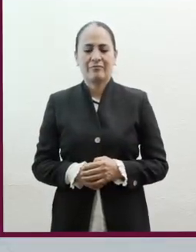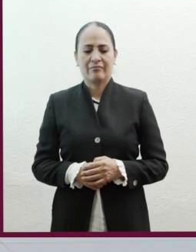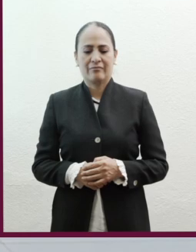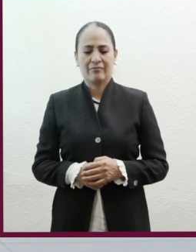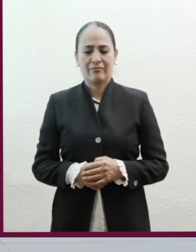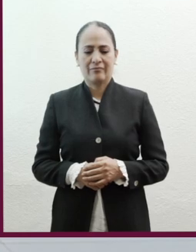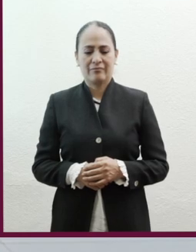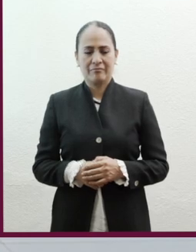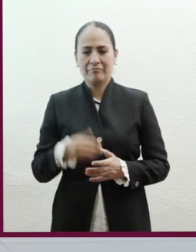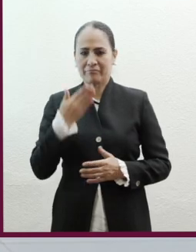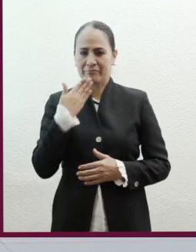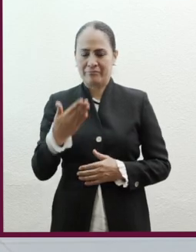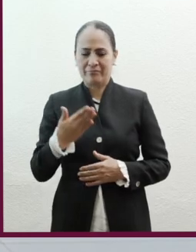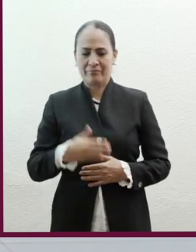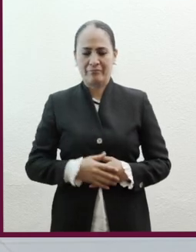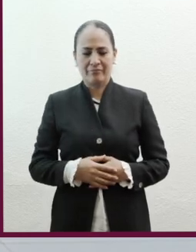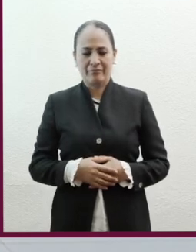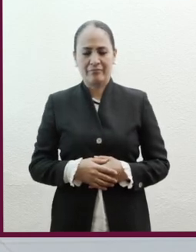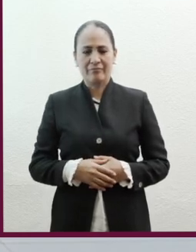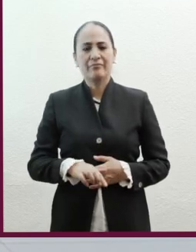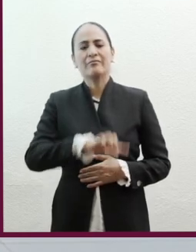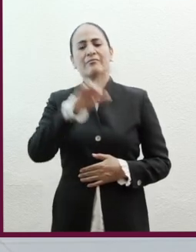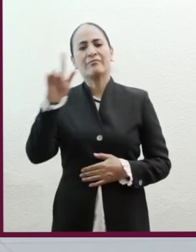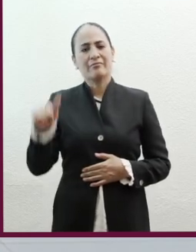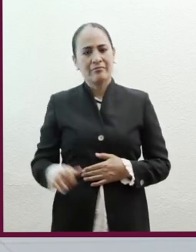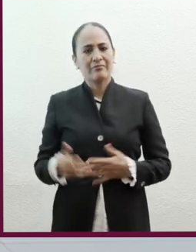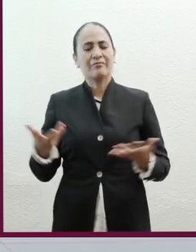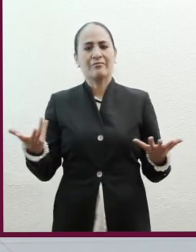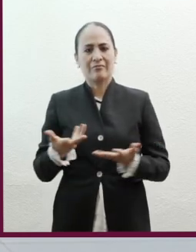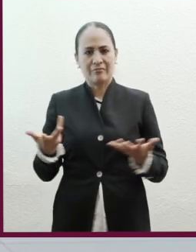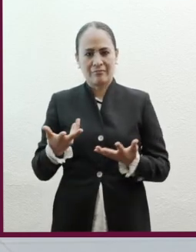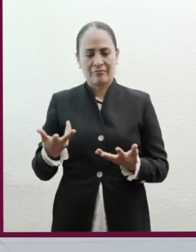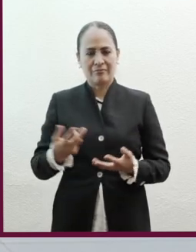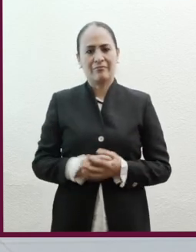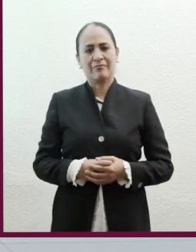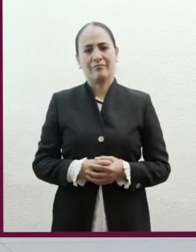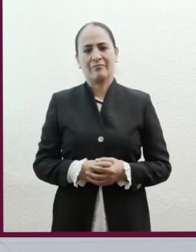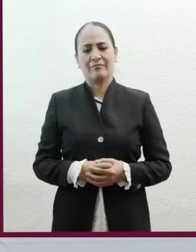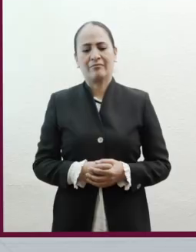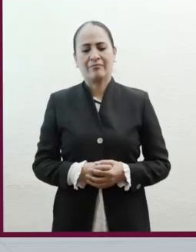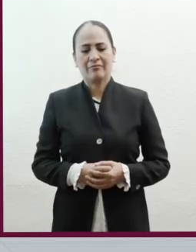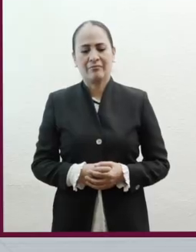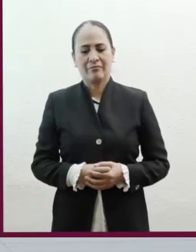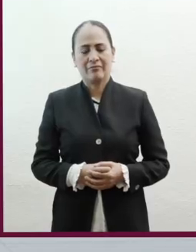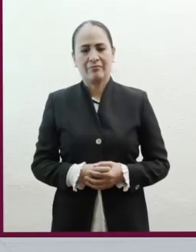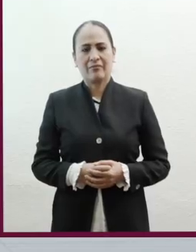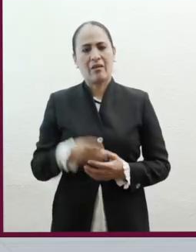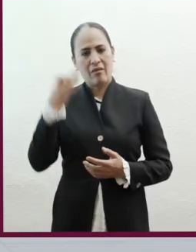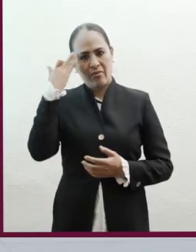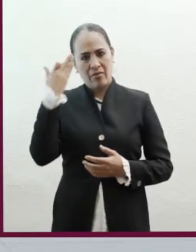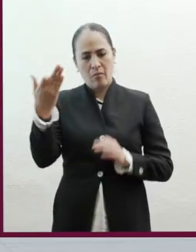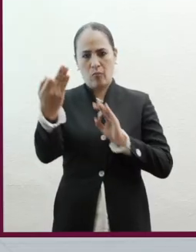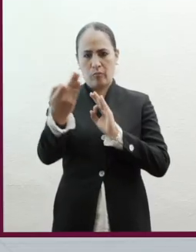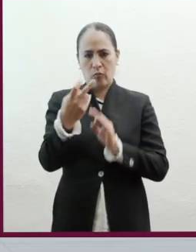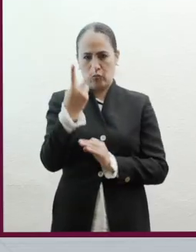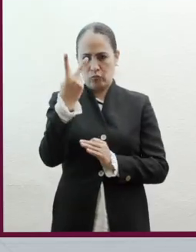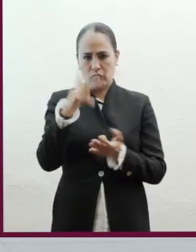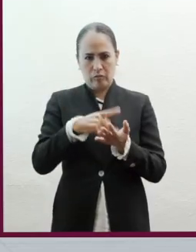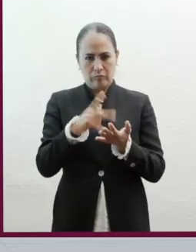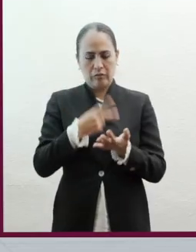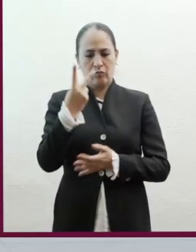Muy bien. Vamos ahora a realizar una combinación. Vamos a hacer 2 tiempos al frente tocando de manera